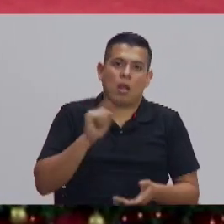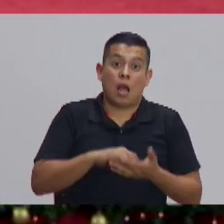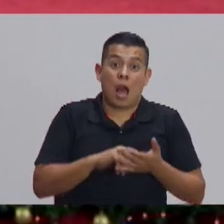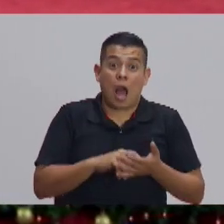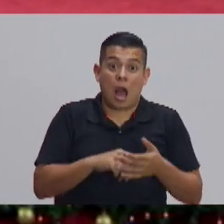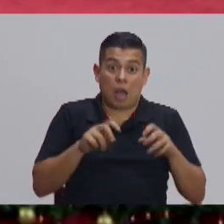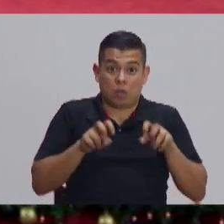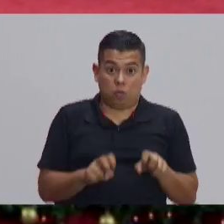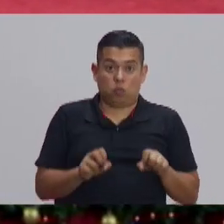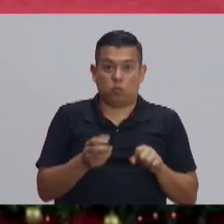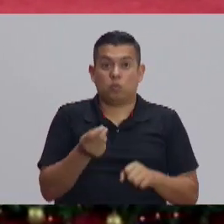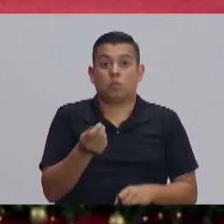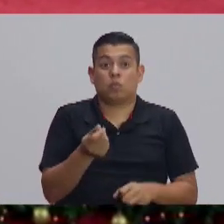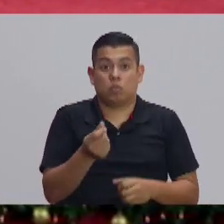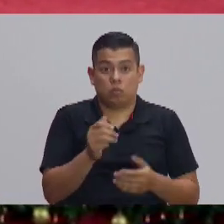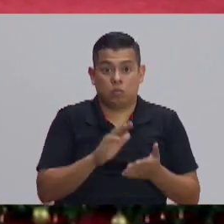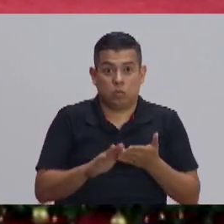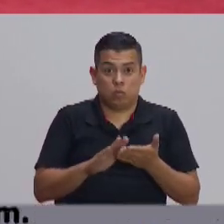cobrar